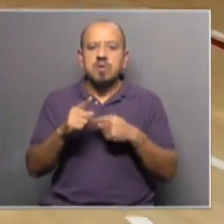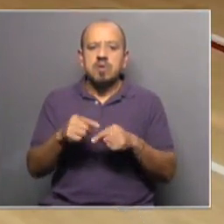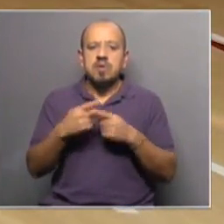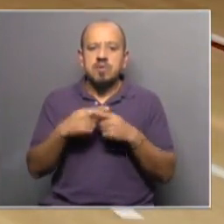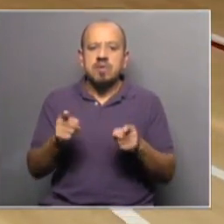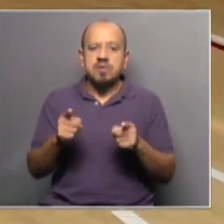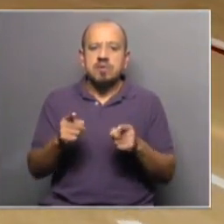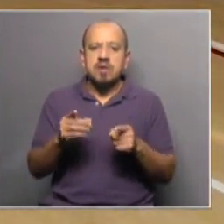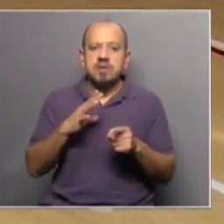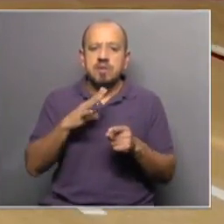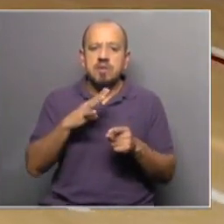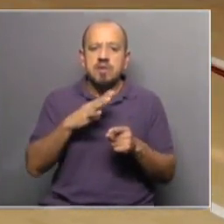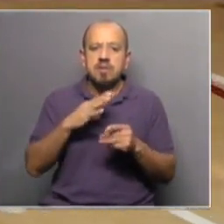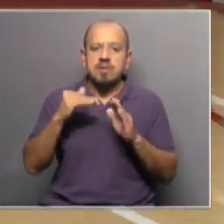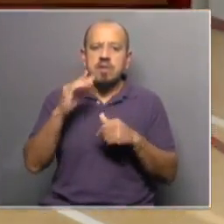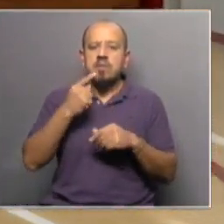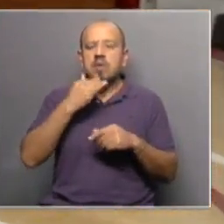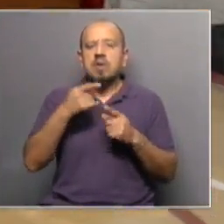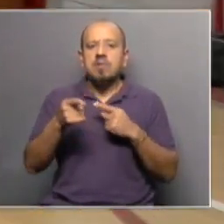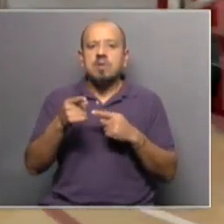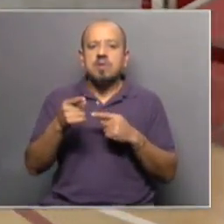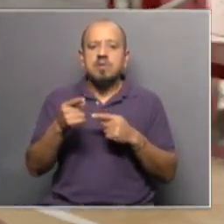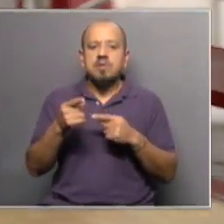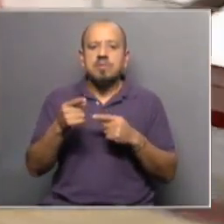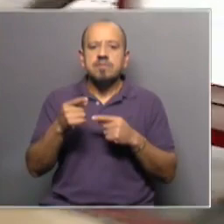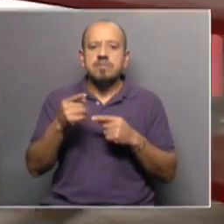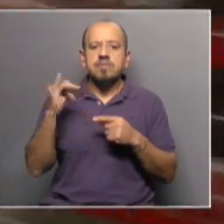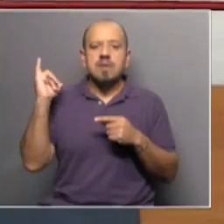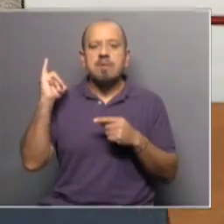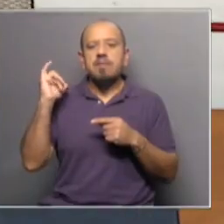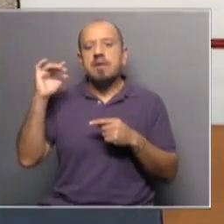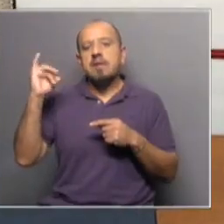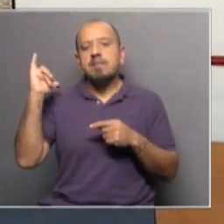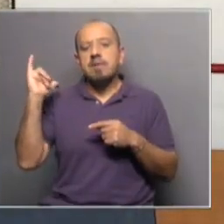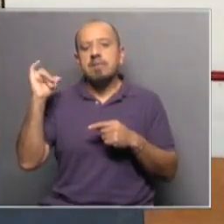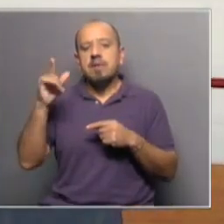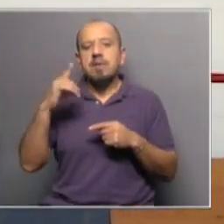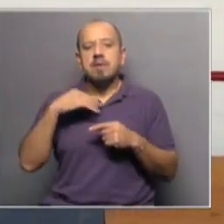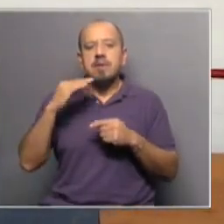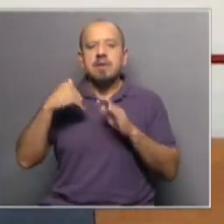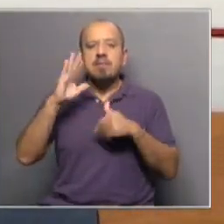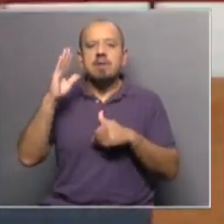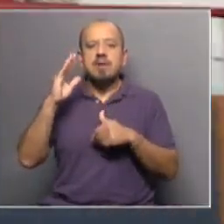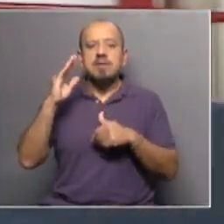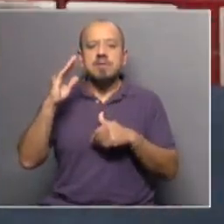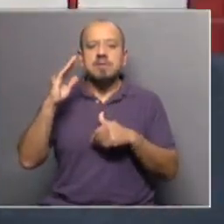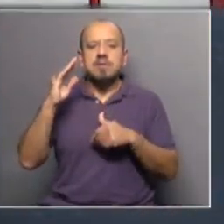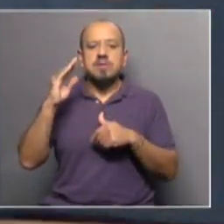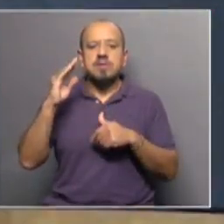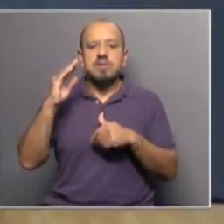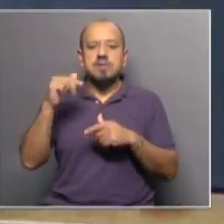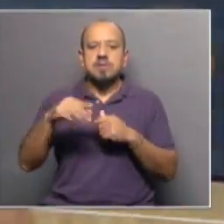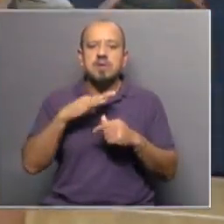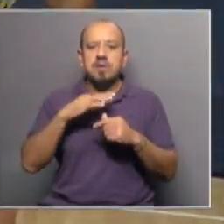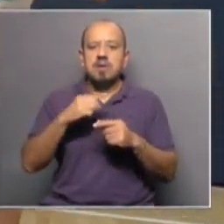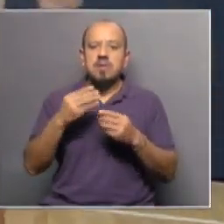mucho más grandes. Y, por ejemplo, en esa época Malvin era el que estaba más arriba y generaba demasiada diferencia